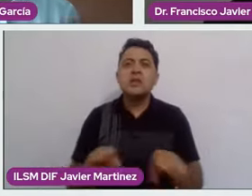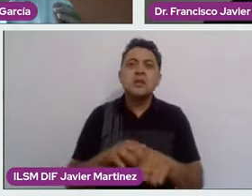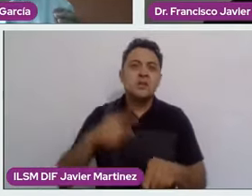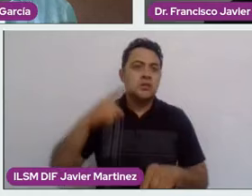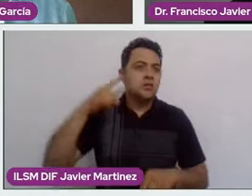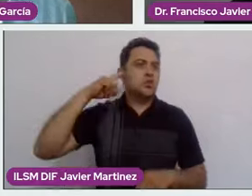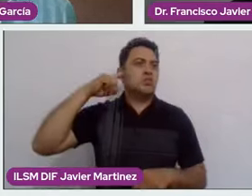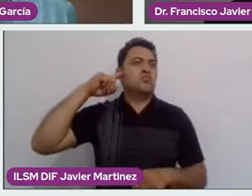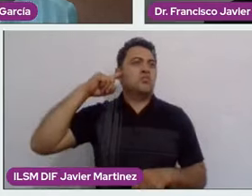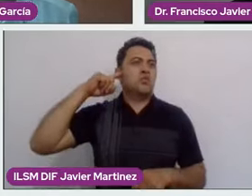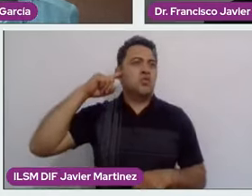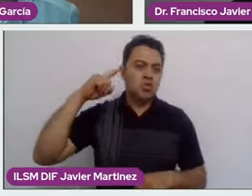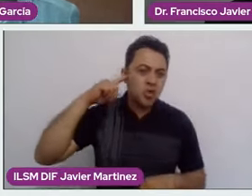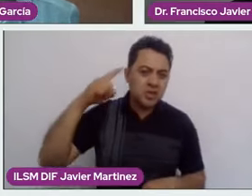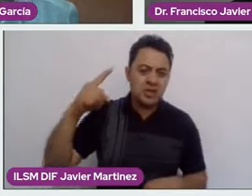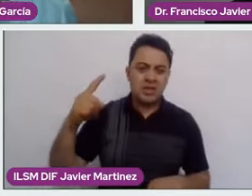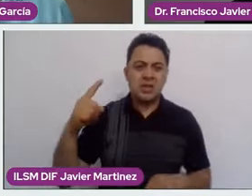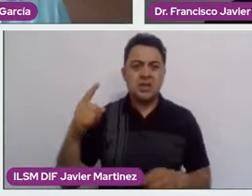acúfenos,